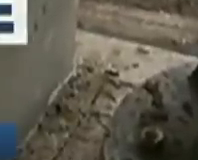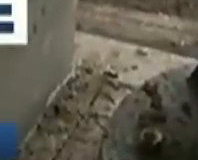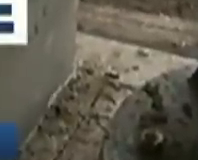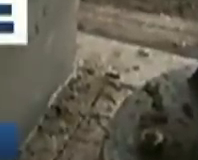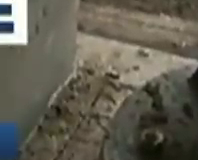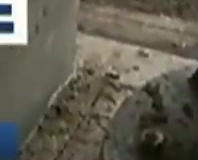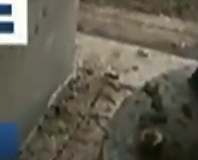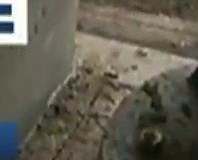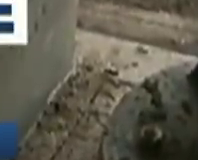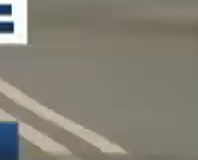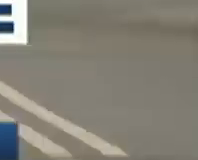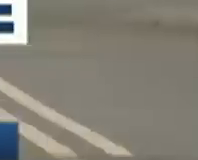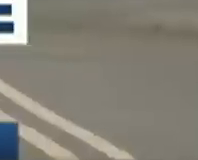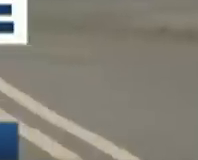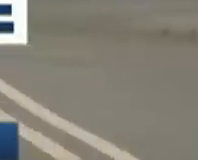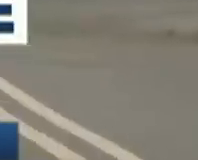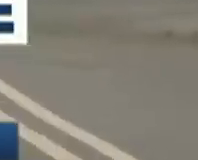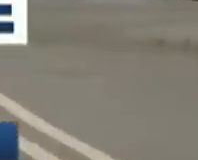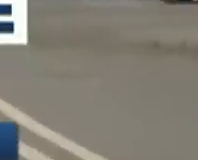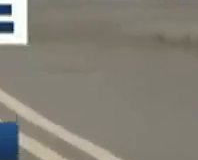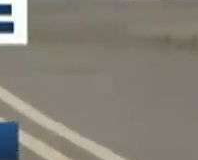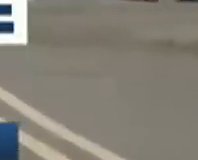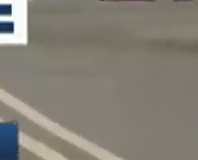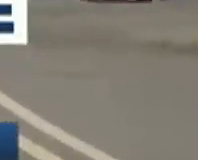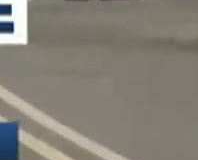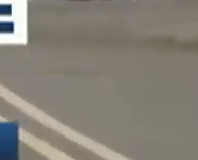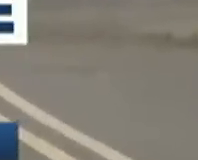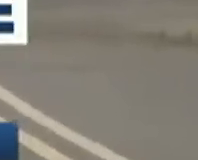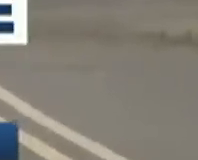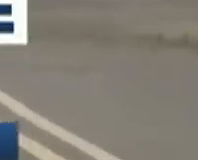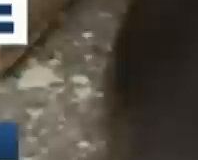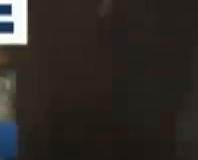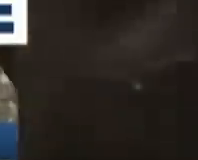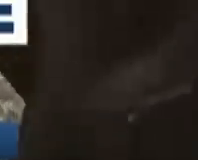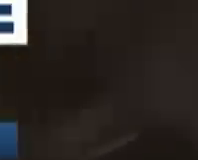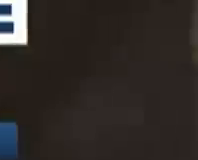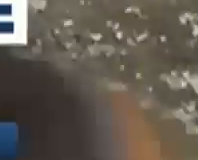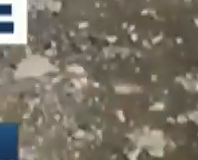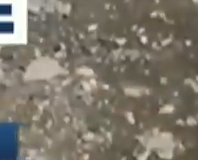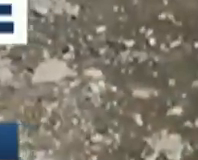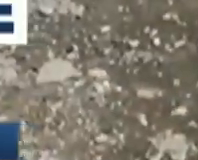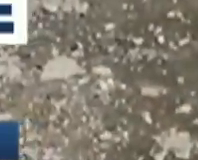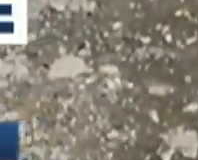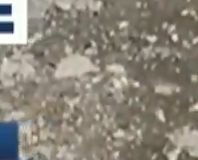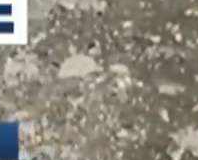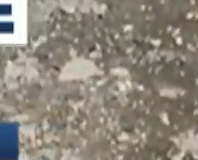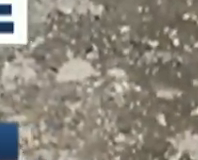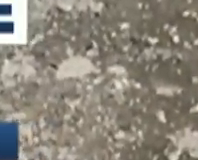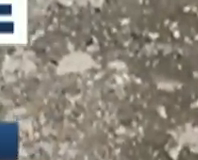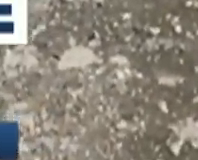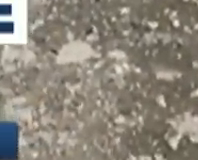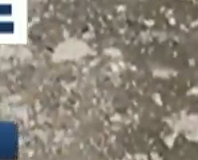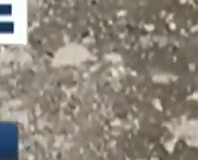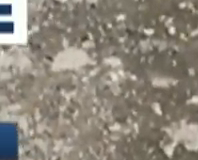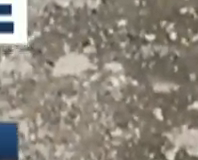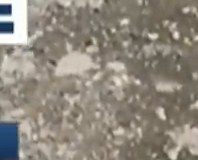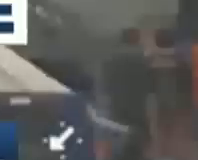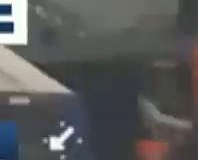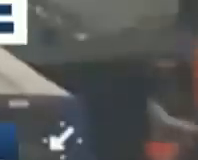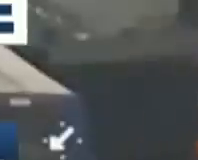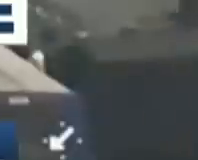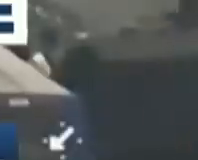Atención, hallan granada entre la basura en un sector de Guayaquil.